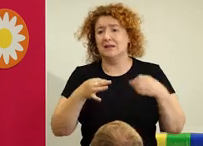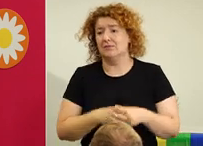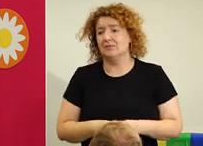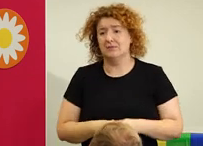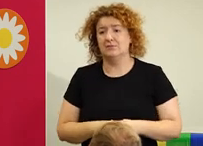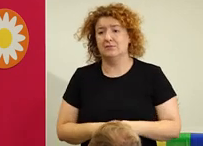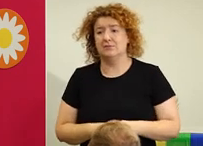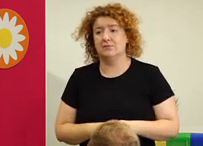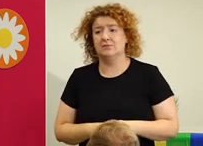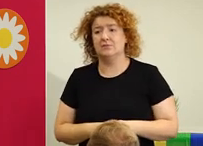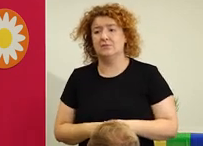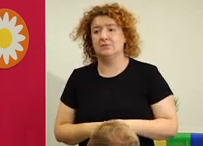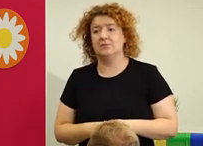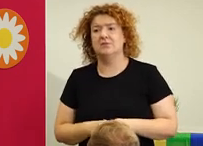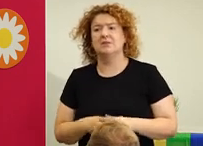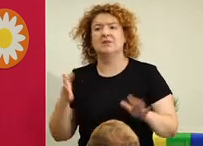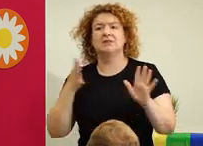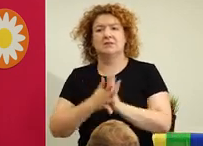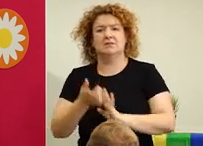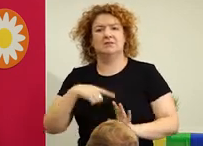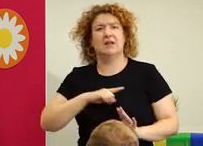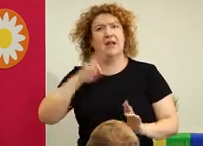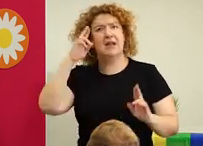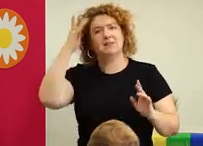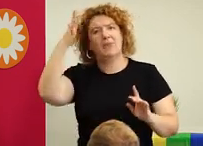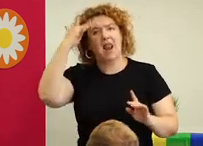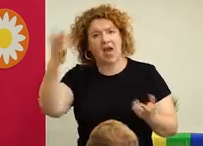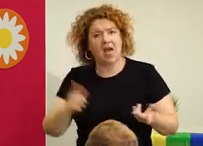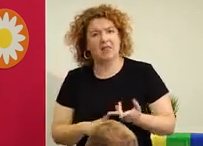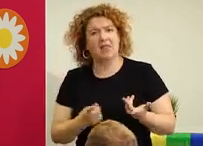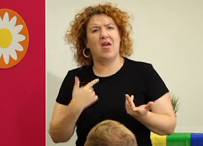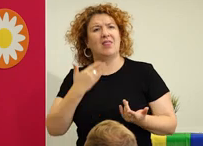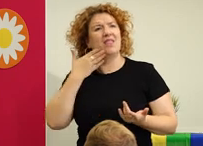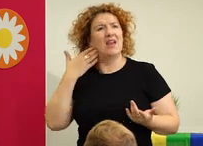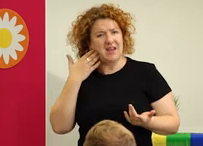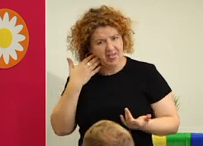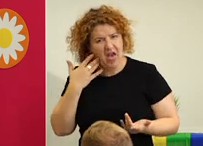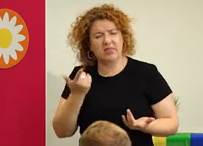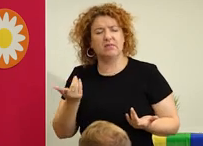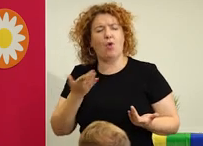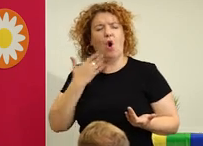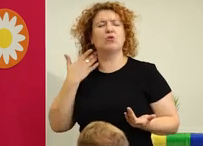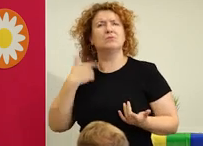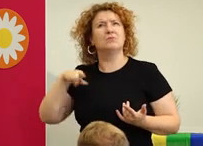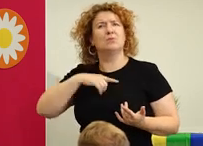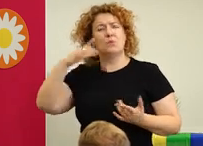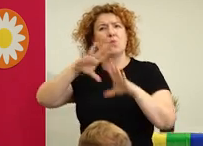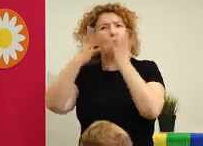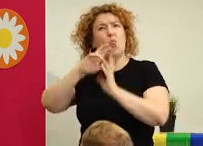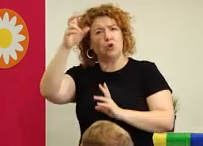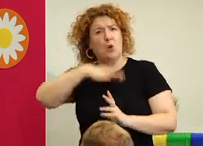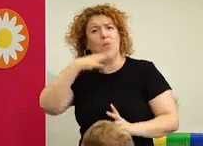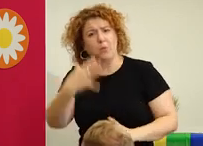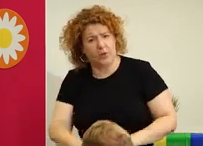mundo sabe lo que significa mantener la esperanza, mantener la dignidad y el orgullo de soñar con otro mundo